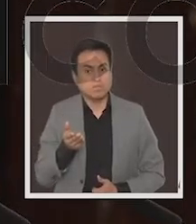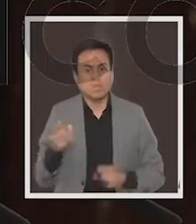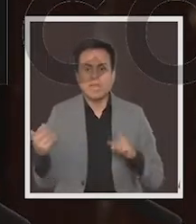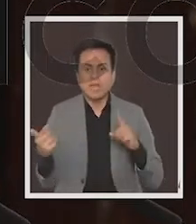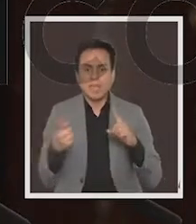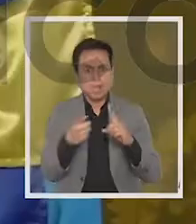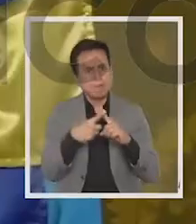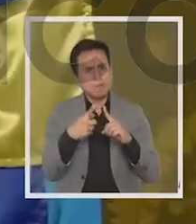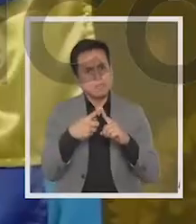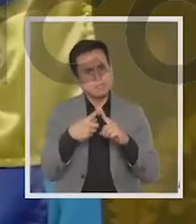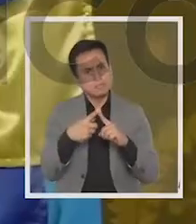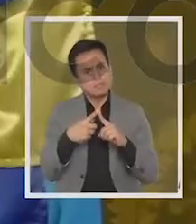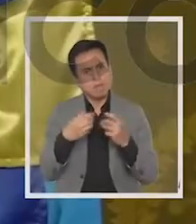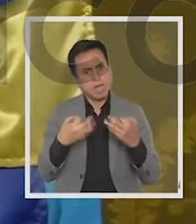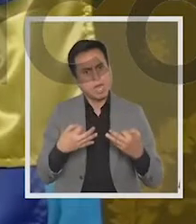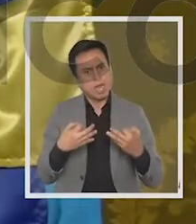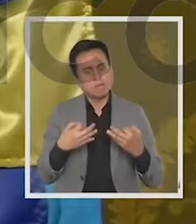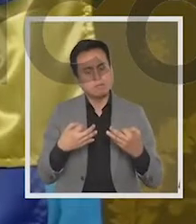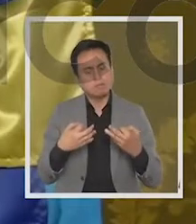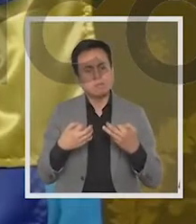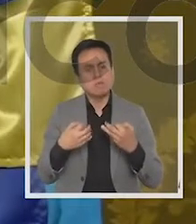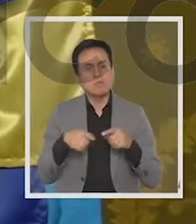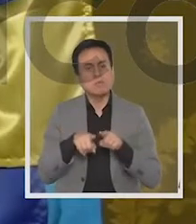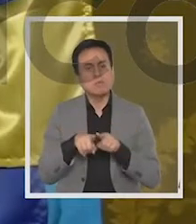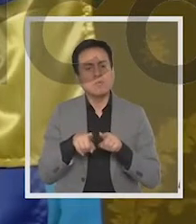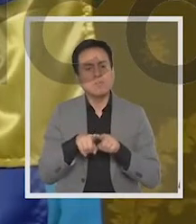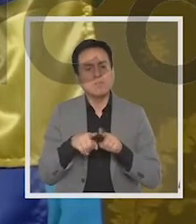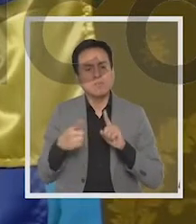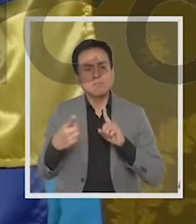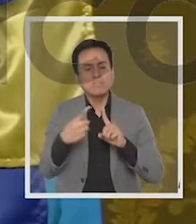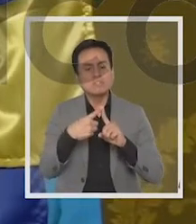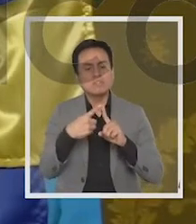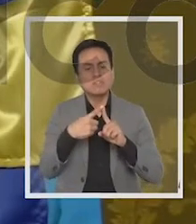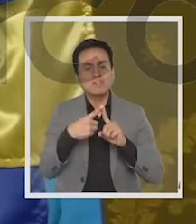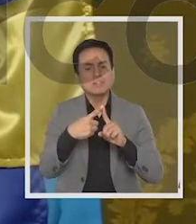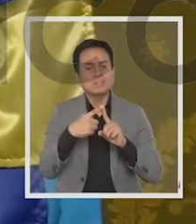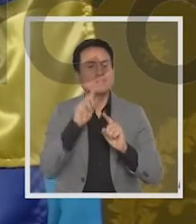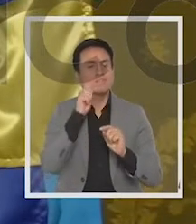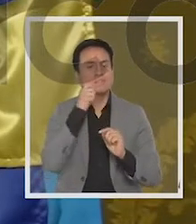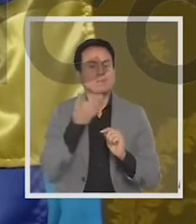participar en un acto de